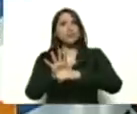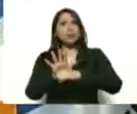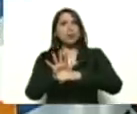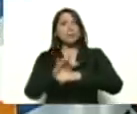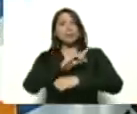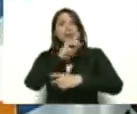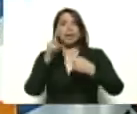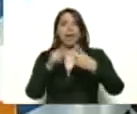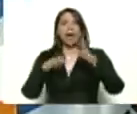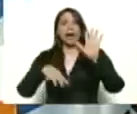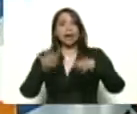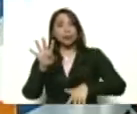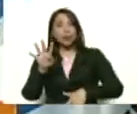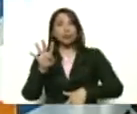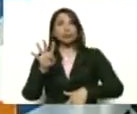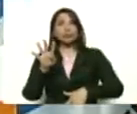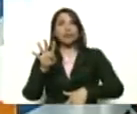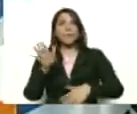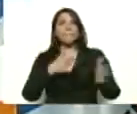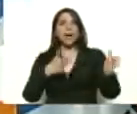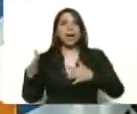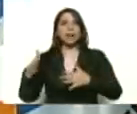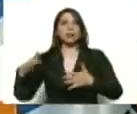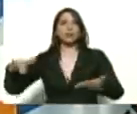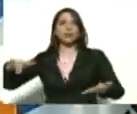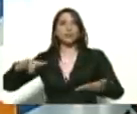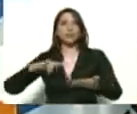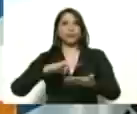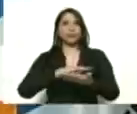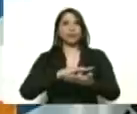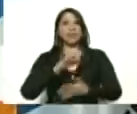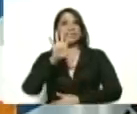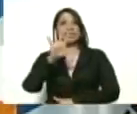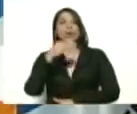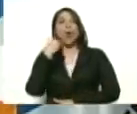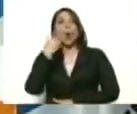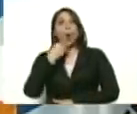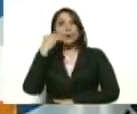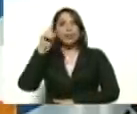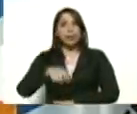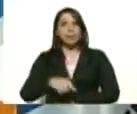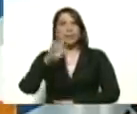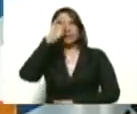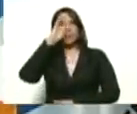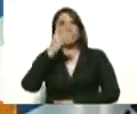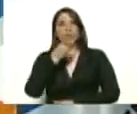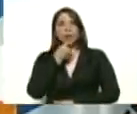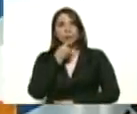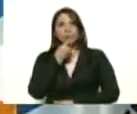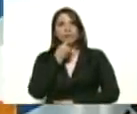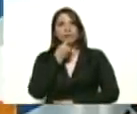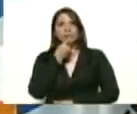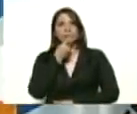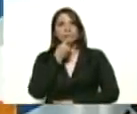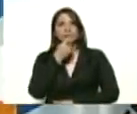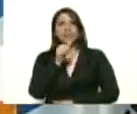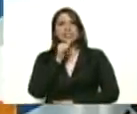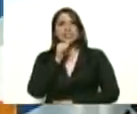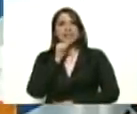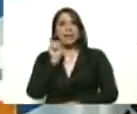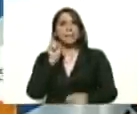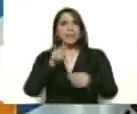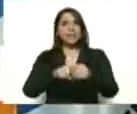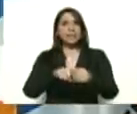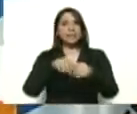el 14 de marzo, ingresaron 5 adolescentes también desde República Dominicana, quienes pertenecen a la